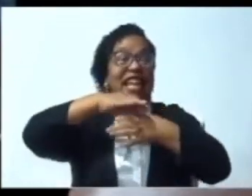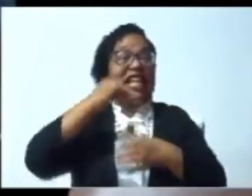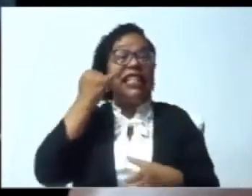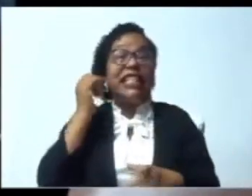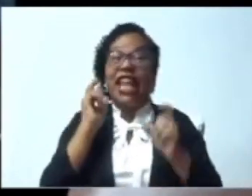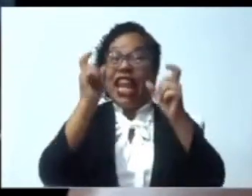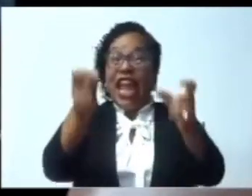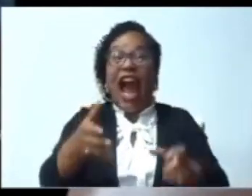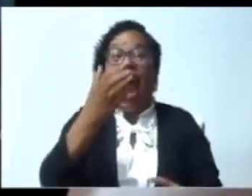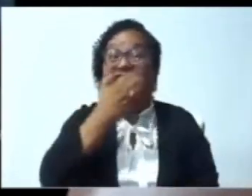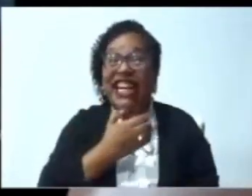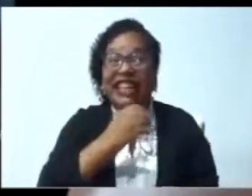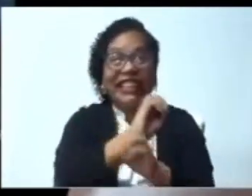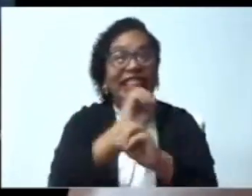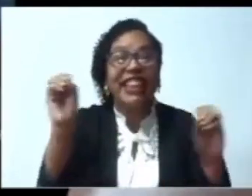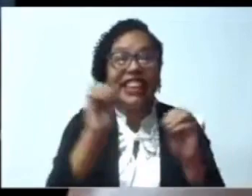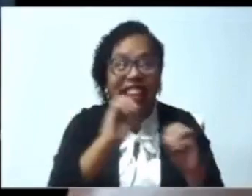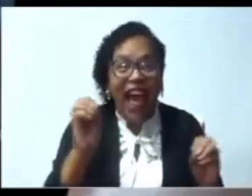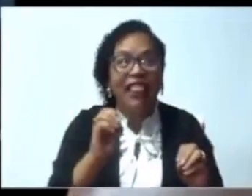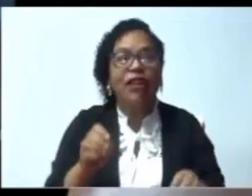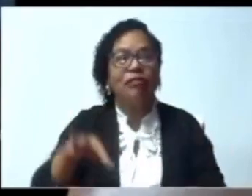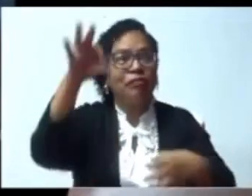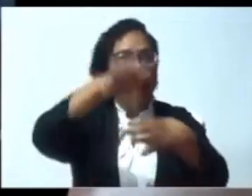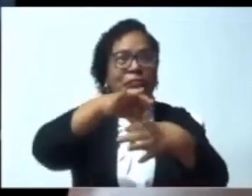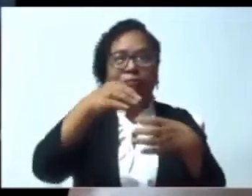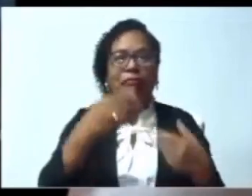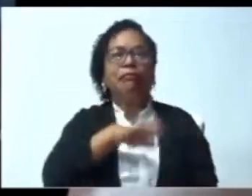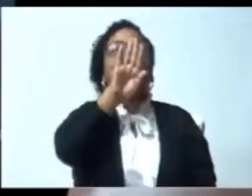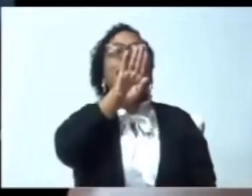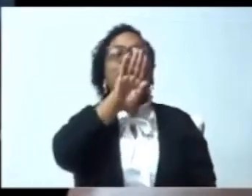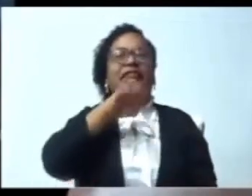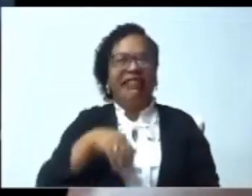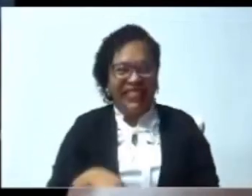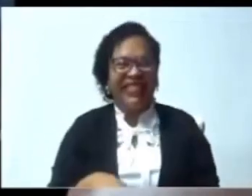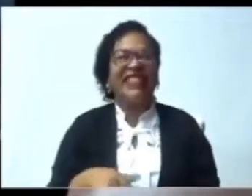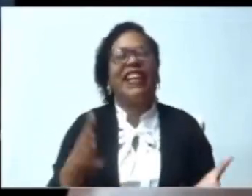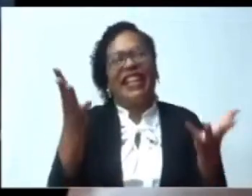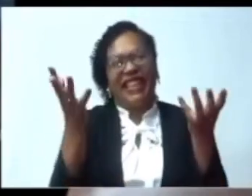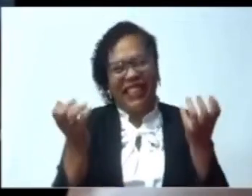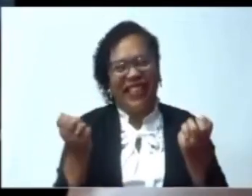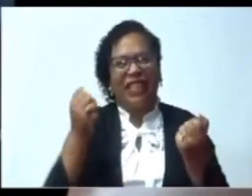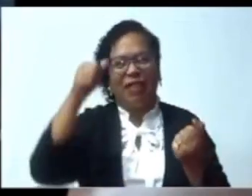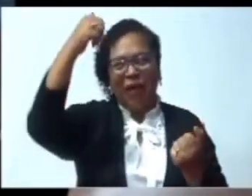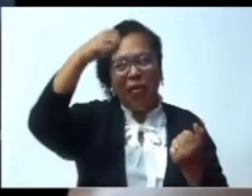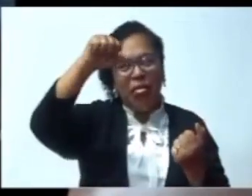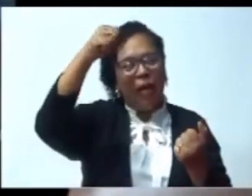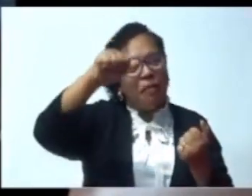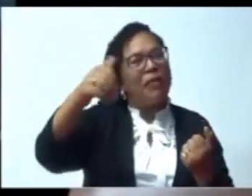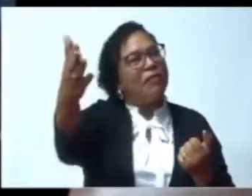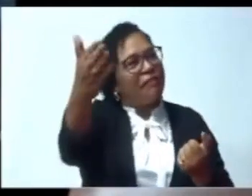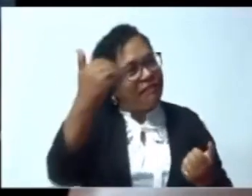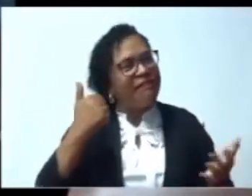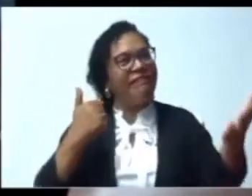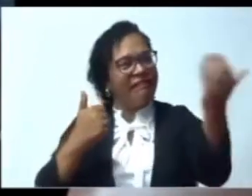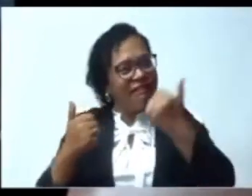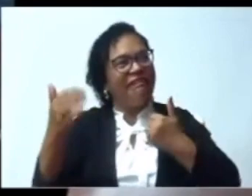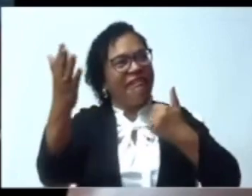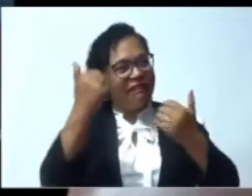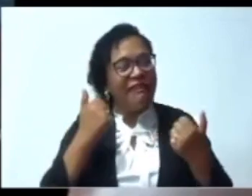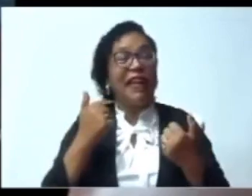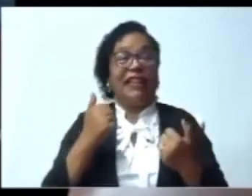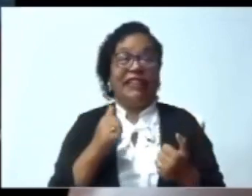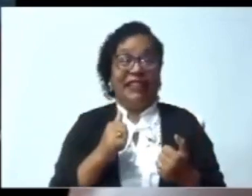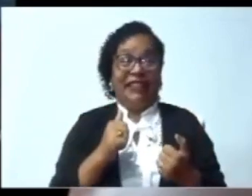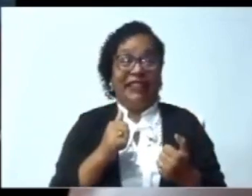elecciones. Así que muchísimas gracias. Esperemos que este domingo se den cita a nuestra Feria del Mango, que va a ser iniciando